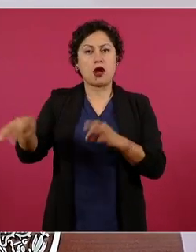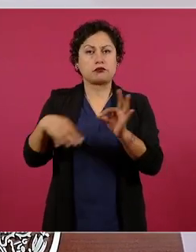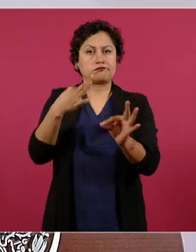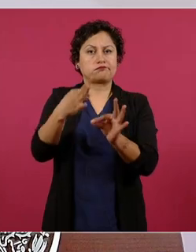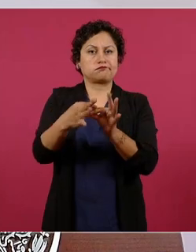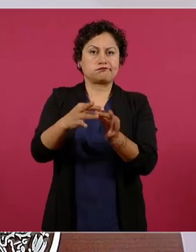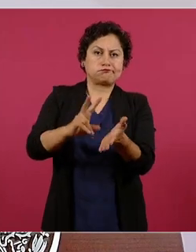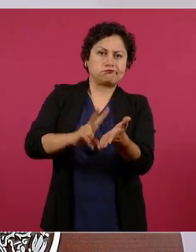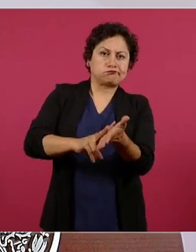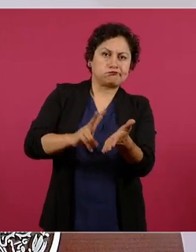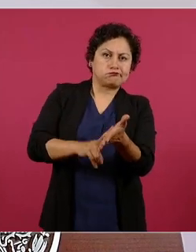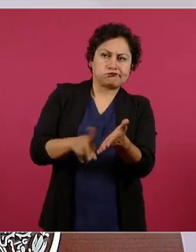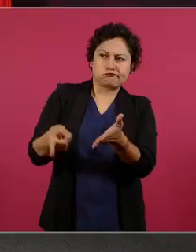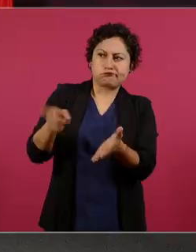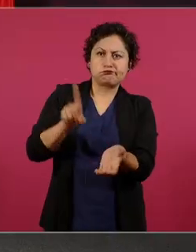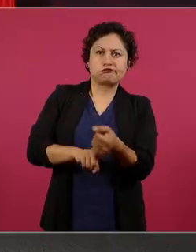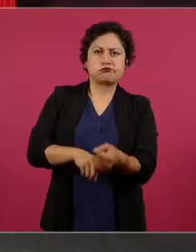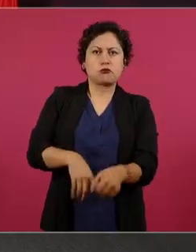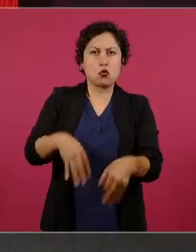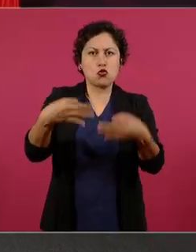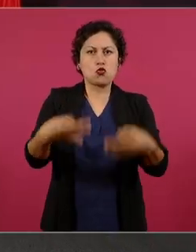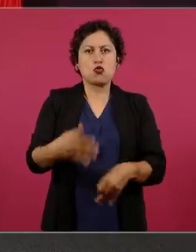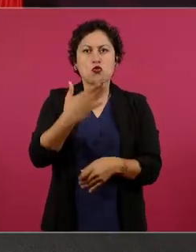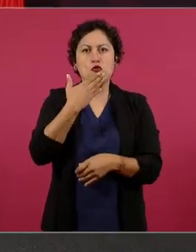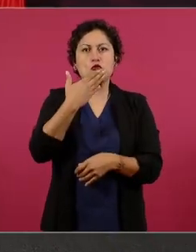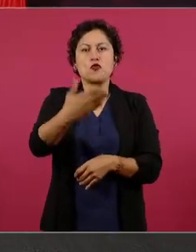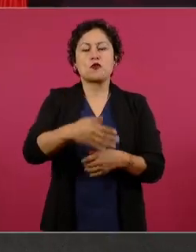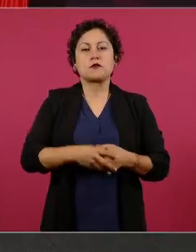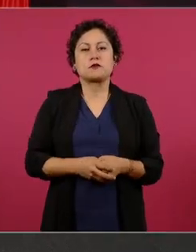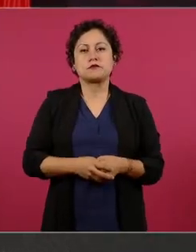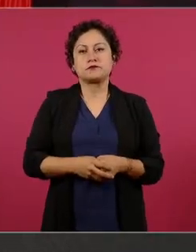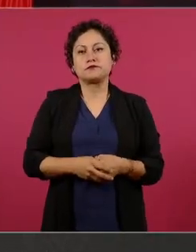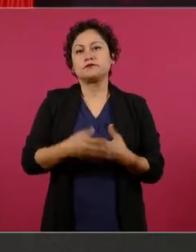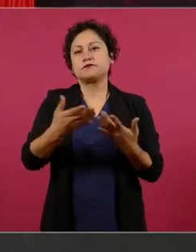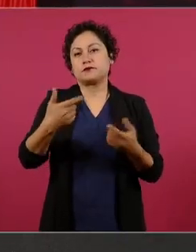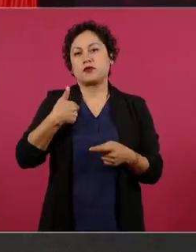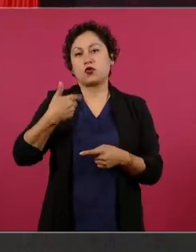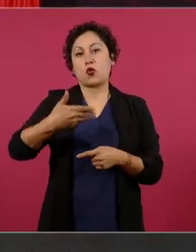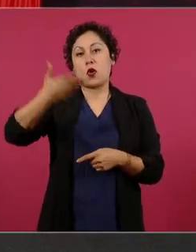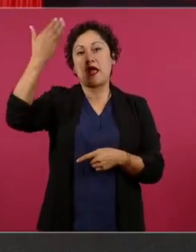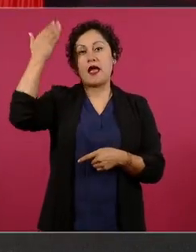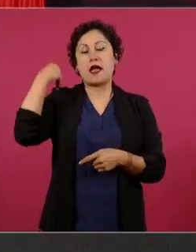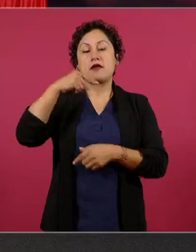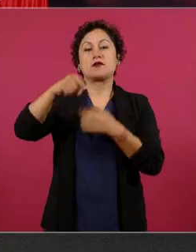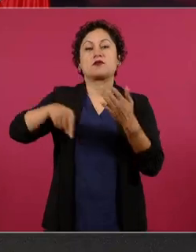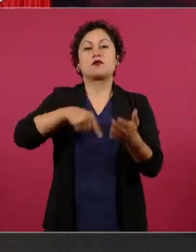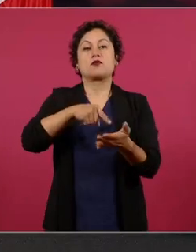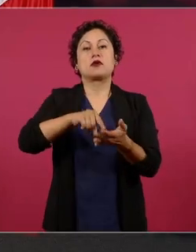Lo dije en Sayula,